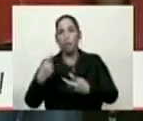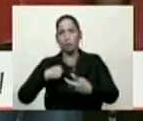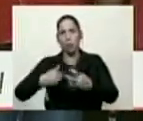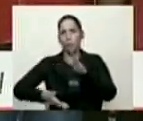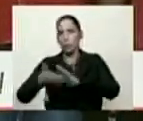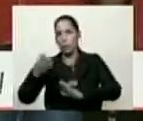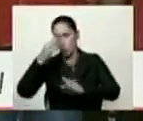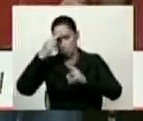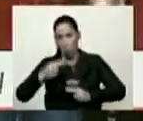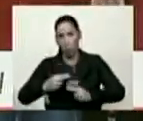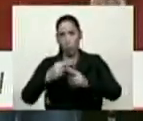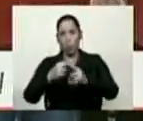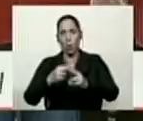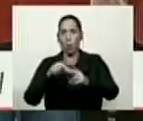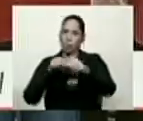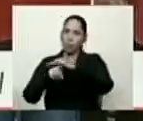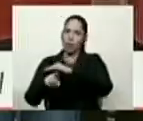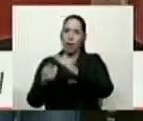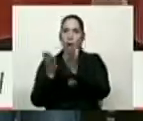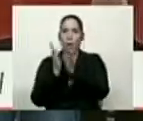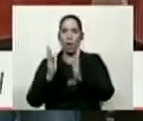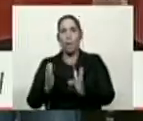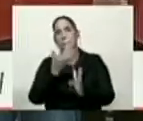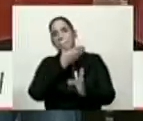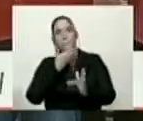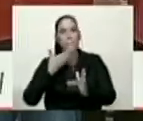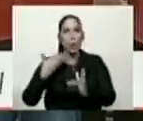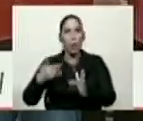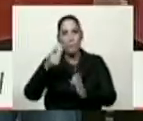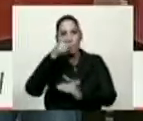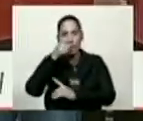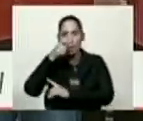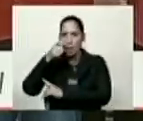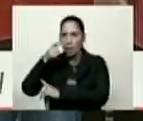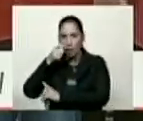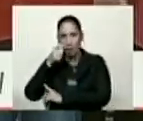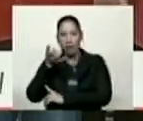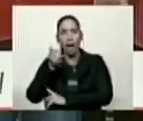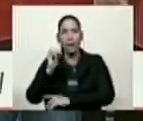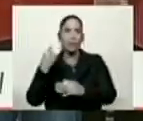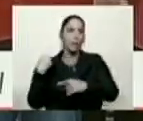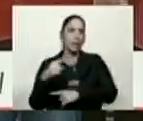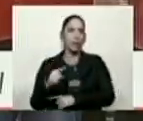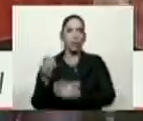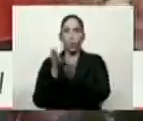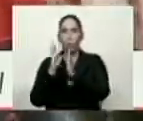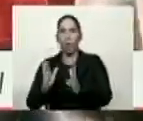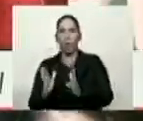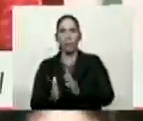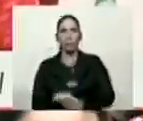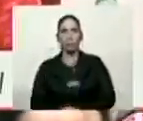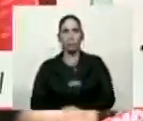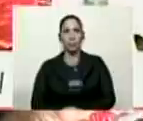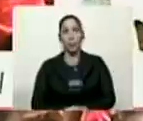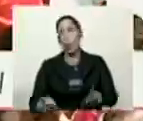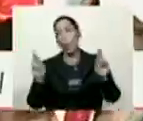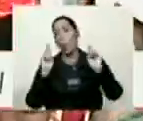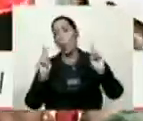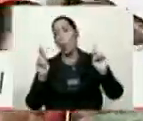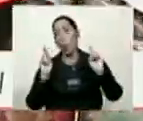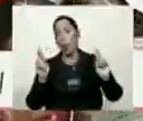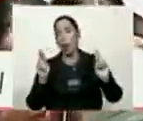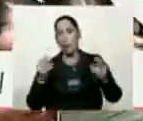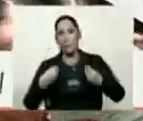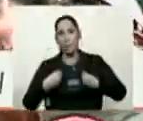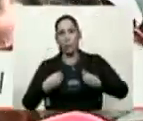el vigilante de la escuela del Furrial, y sería el mejor vigilante que haya tenido la escuela del Furrial. Ojalá la vida nos diera la oportunidad